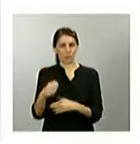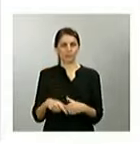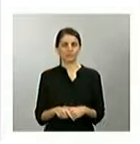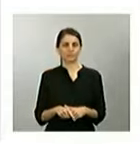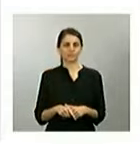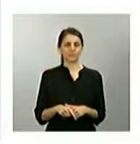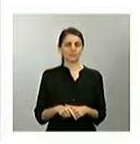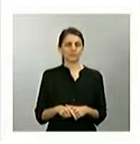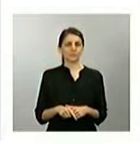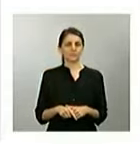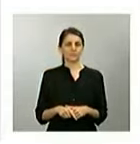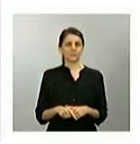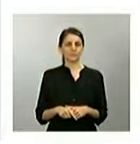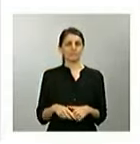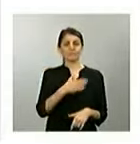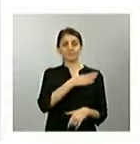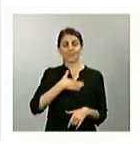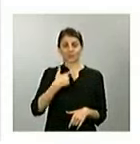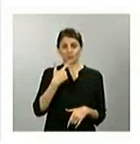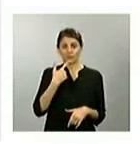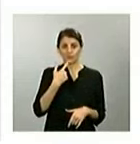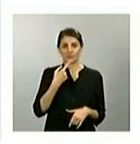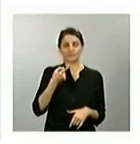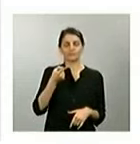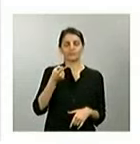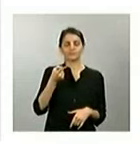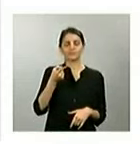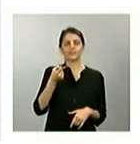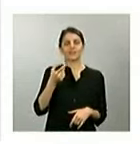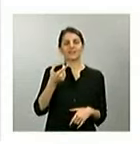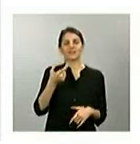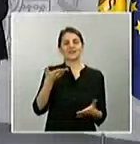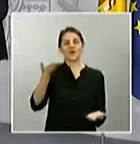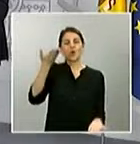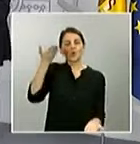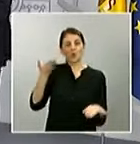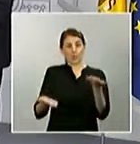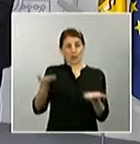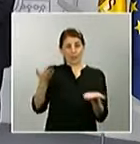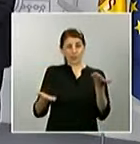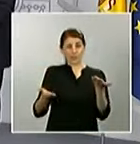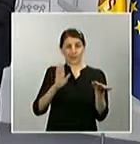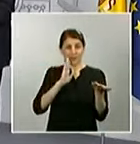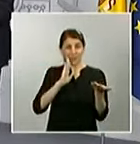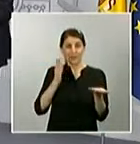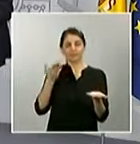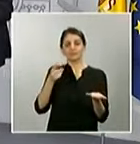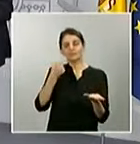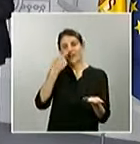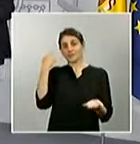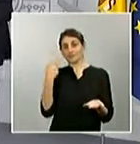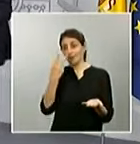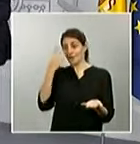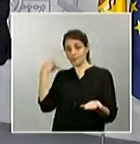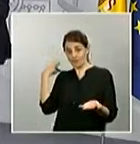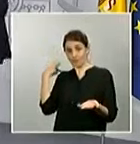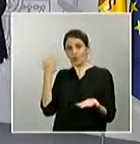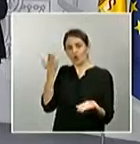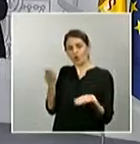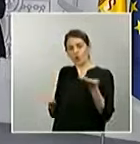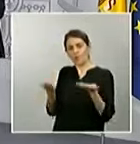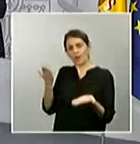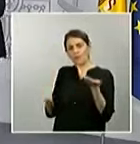y cuando comparamos con el episodio al que me refería antes del año 2008 2009 allí en cambio los autónomos